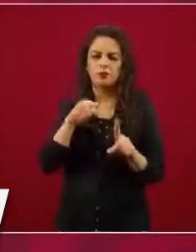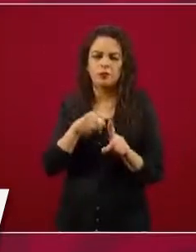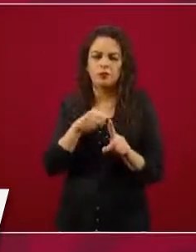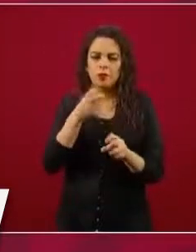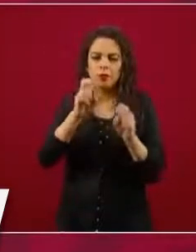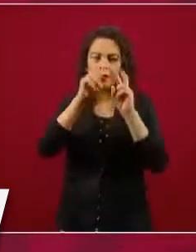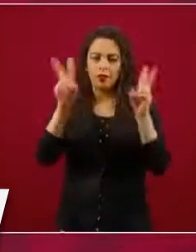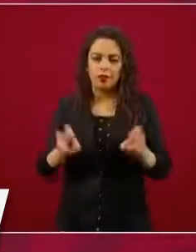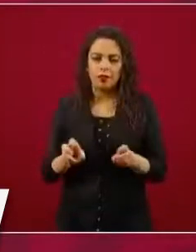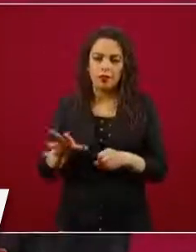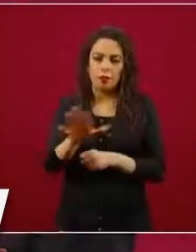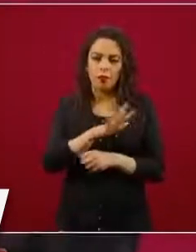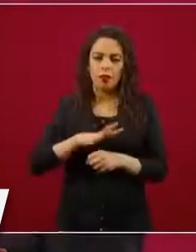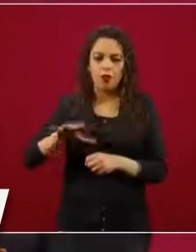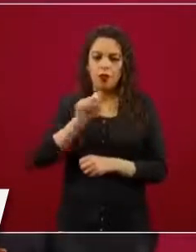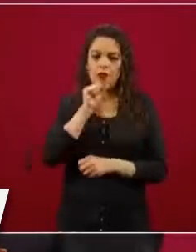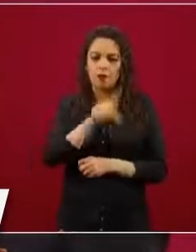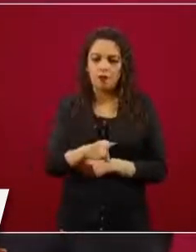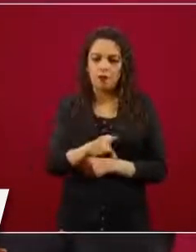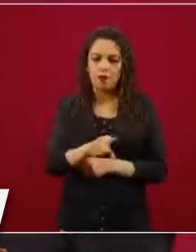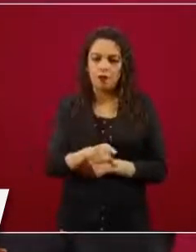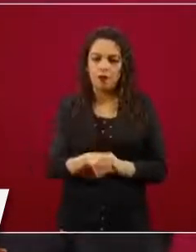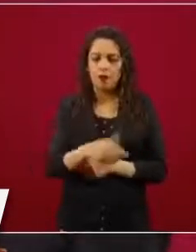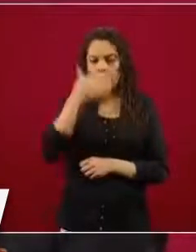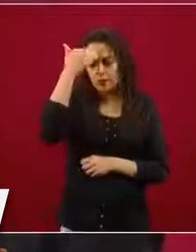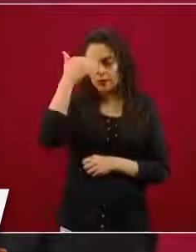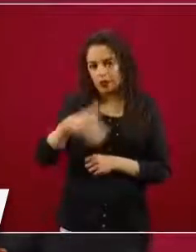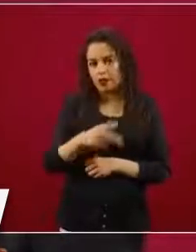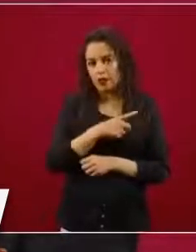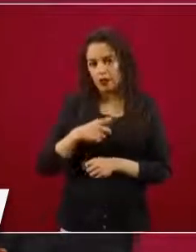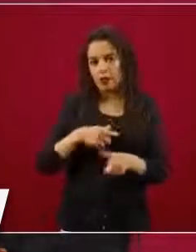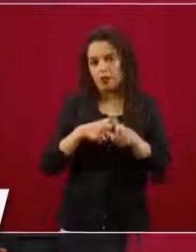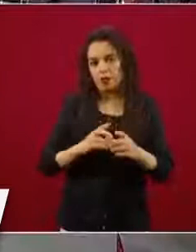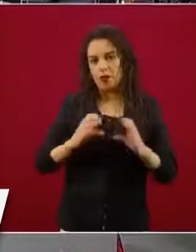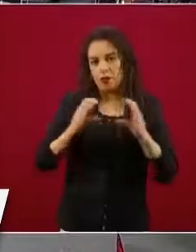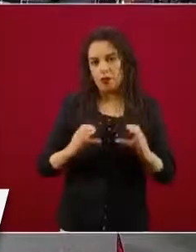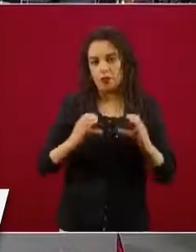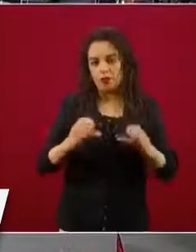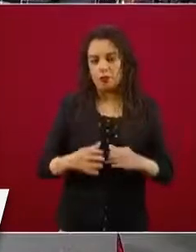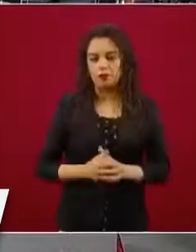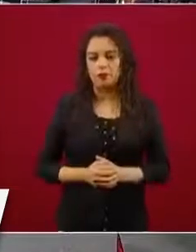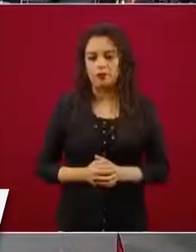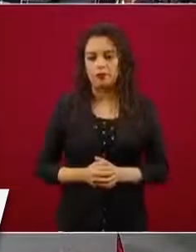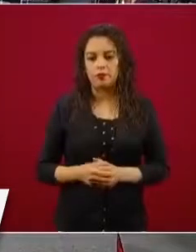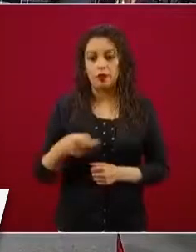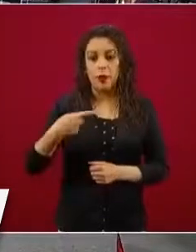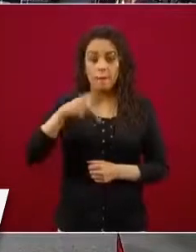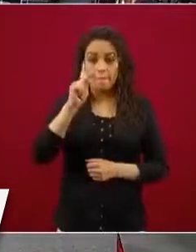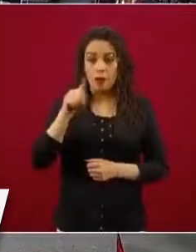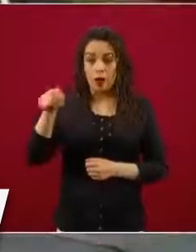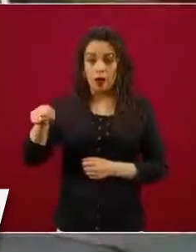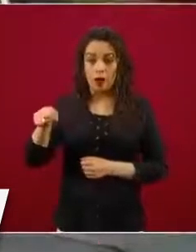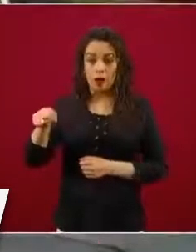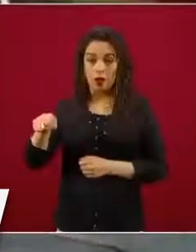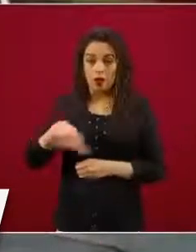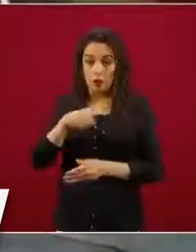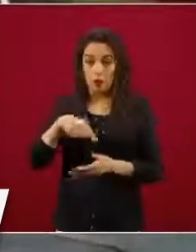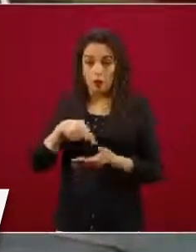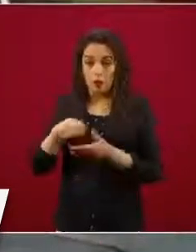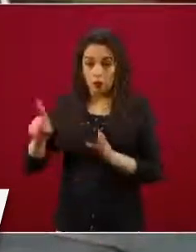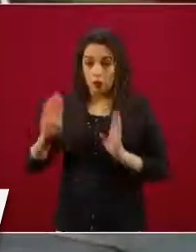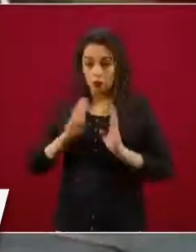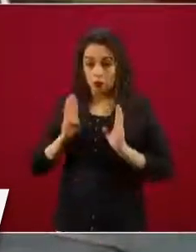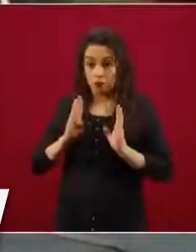todos tomar en consideración. Pero las zonas militares sí son una opción, que está entre